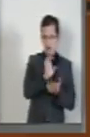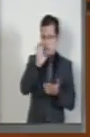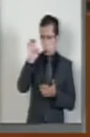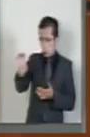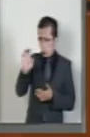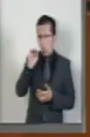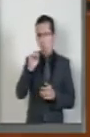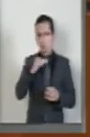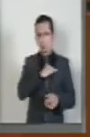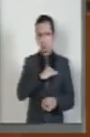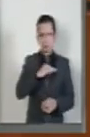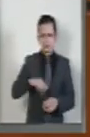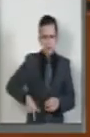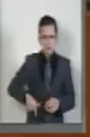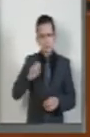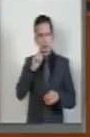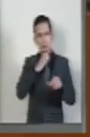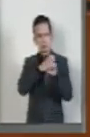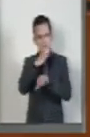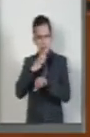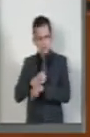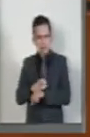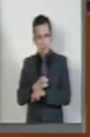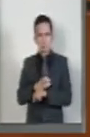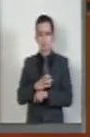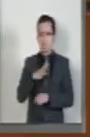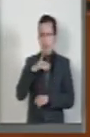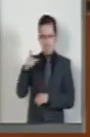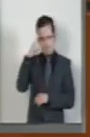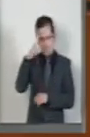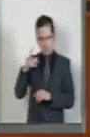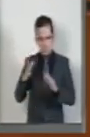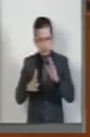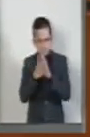municipios, que cuenten con la ejecución de obras,